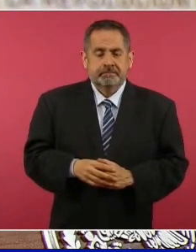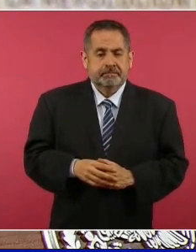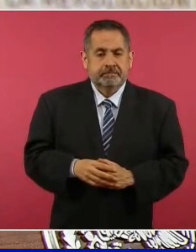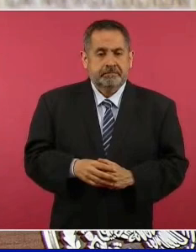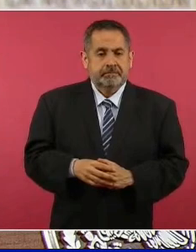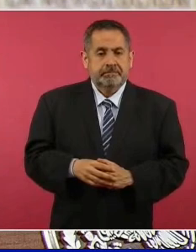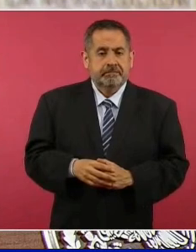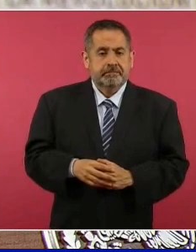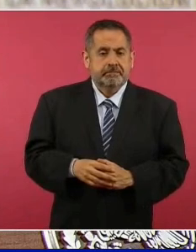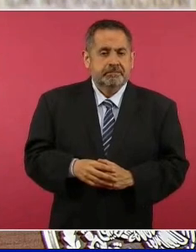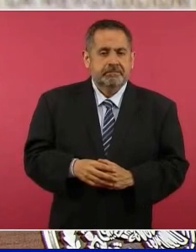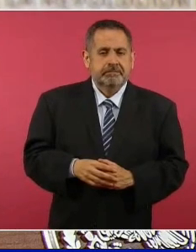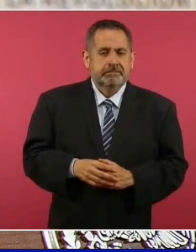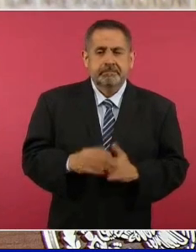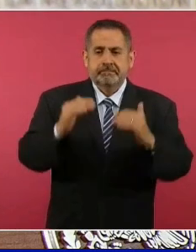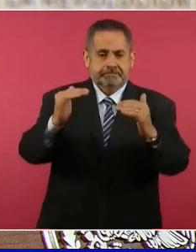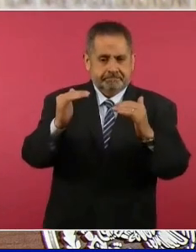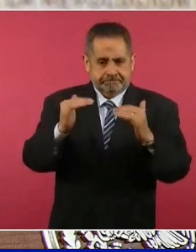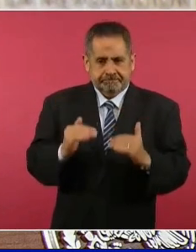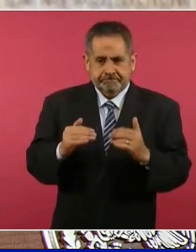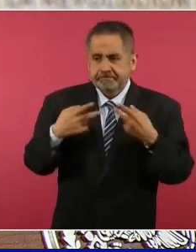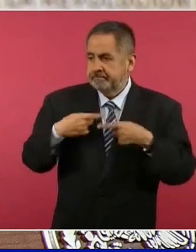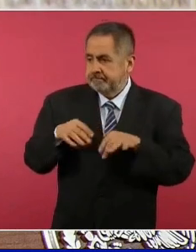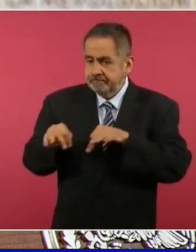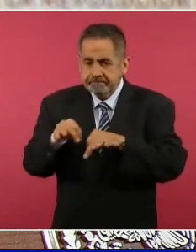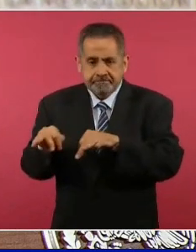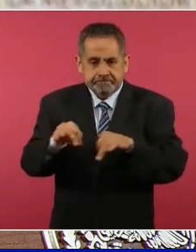y los operativos